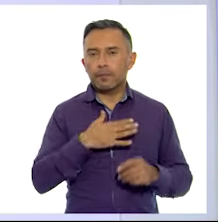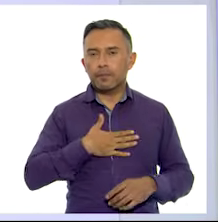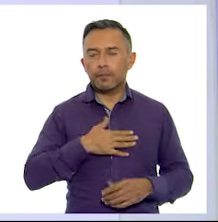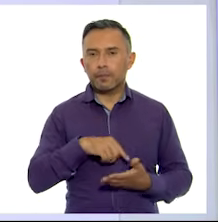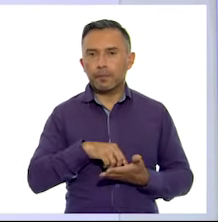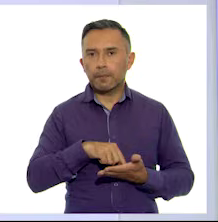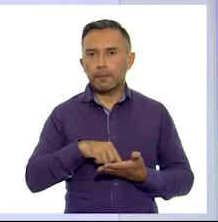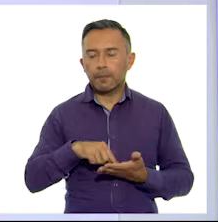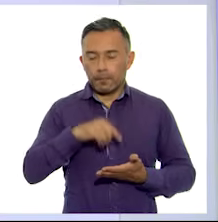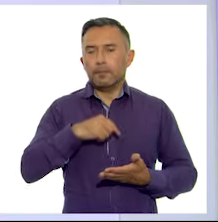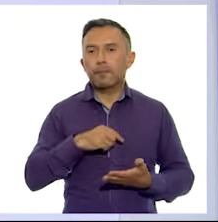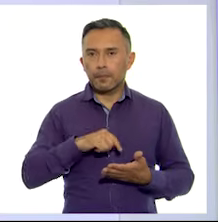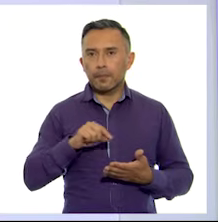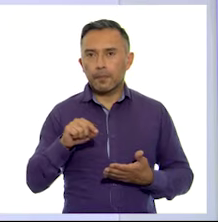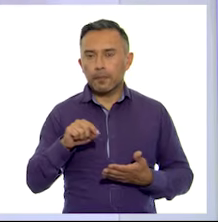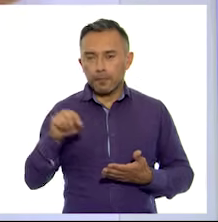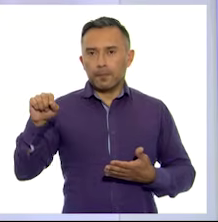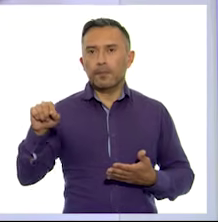que hace hipo.